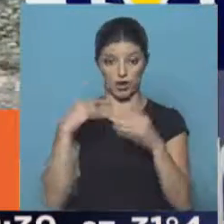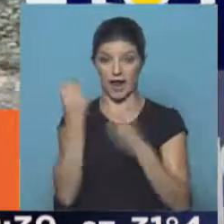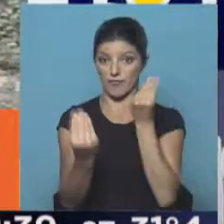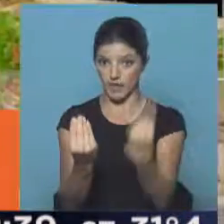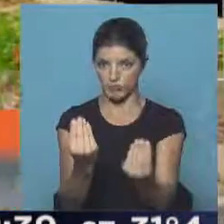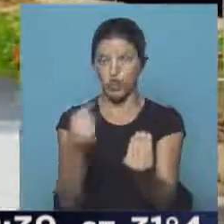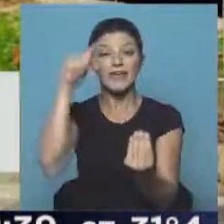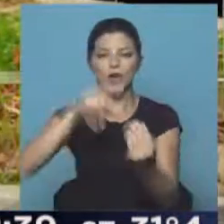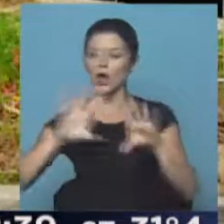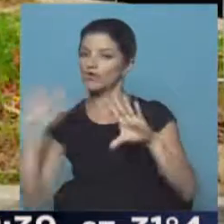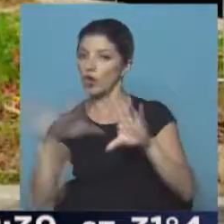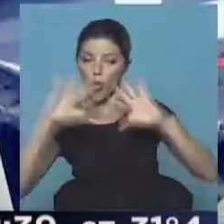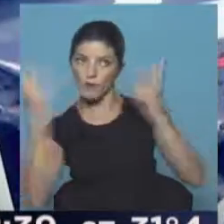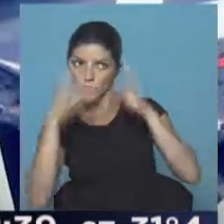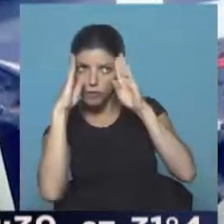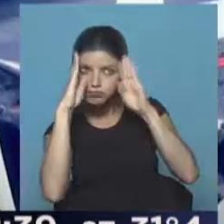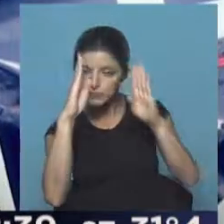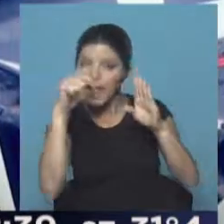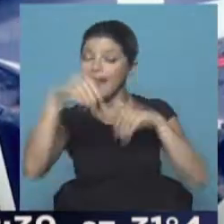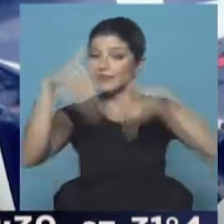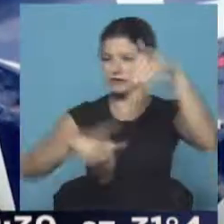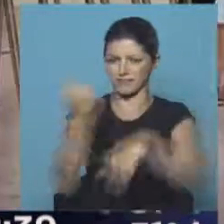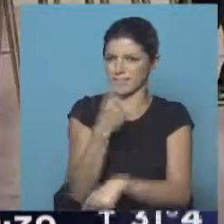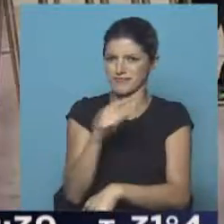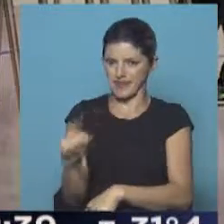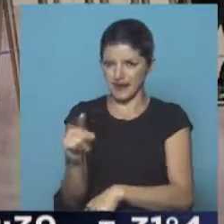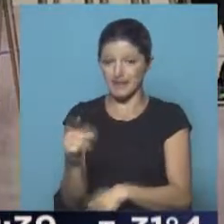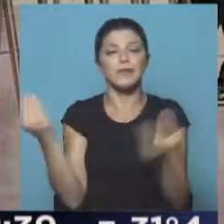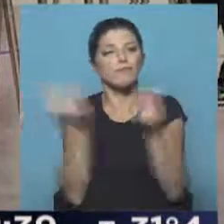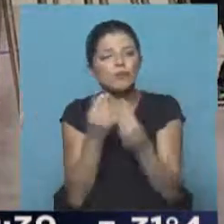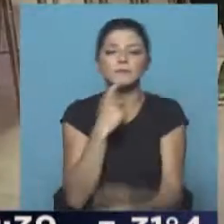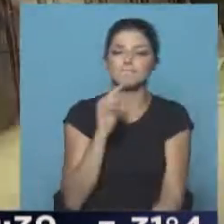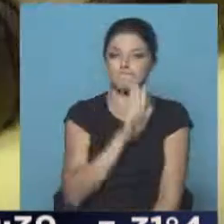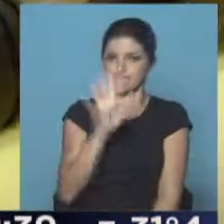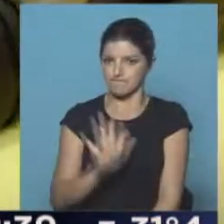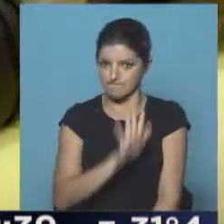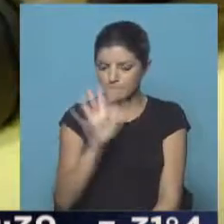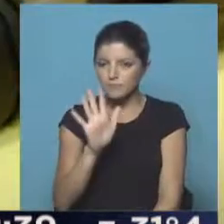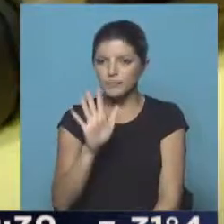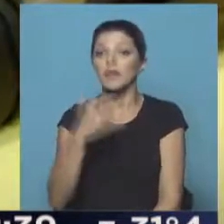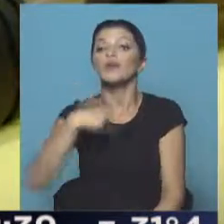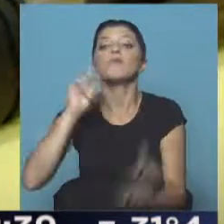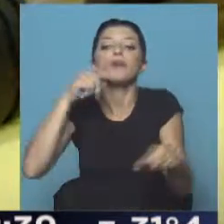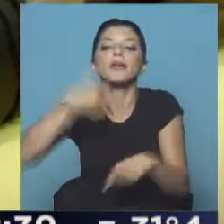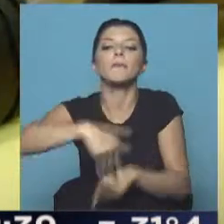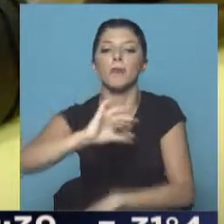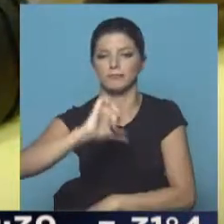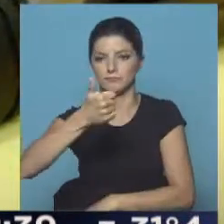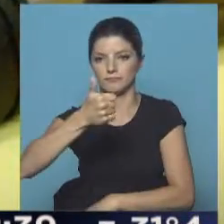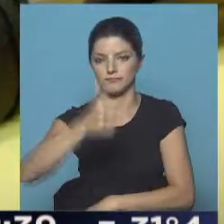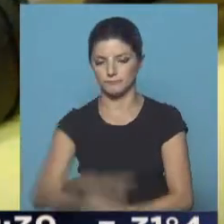tiene al mundo en vilo en una elección inédita y plagada de conjeturas. Con final abierto.